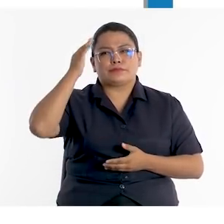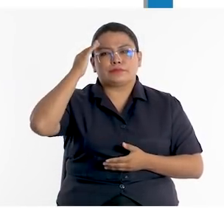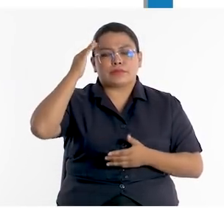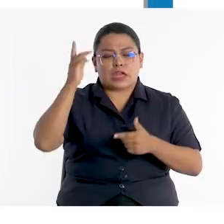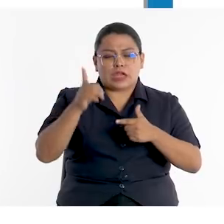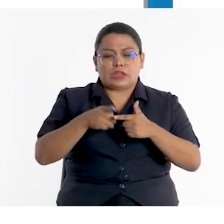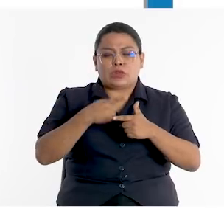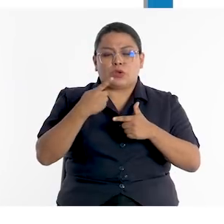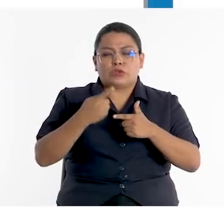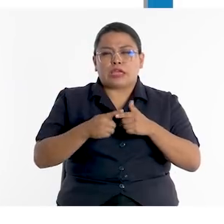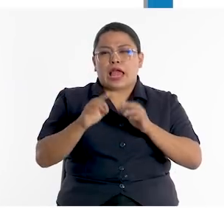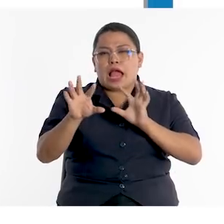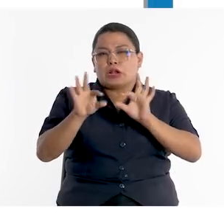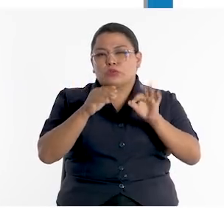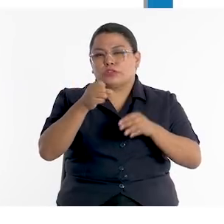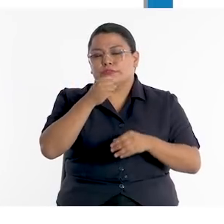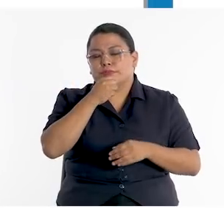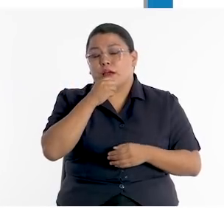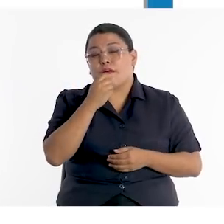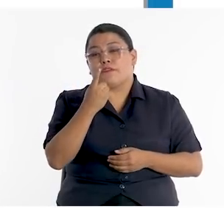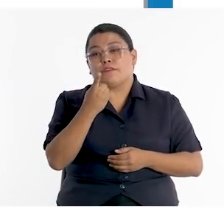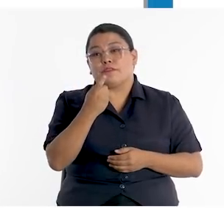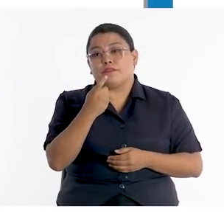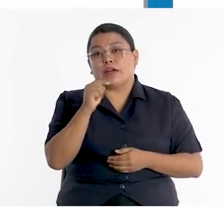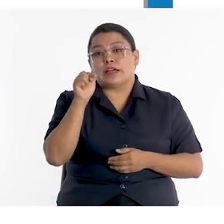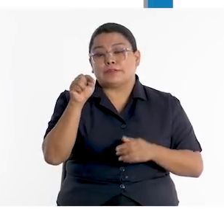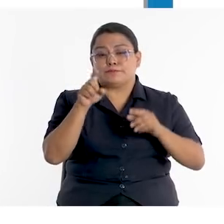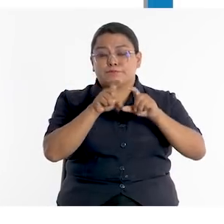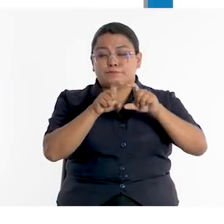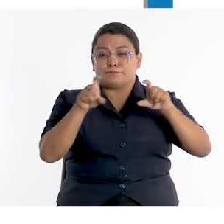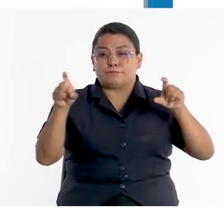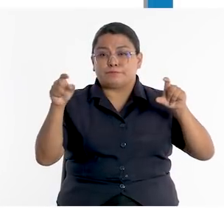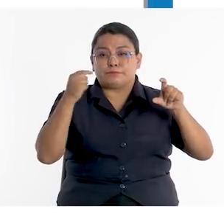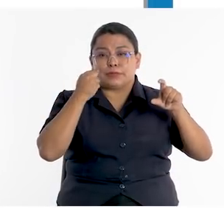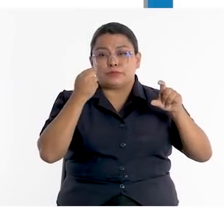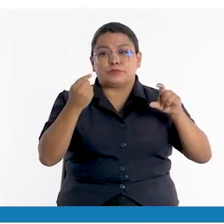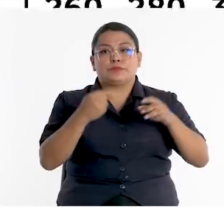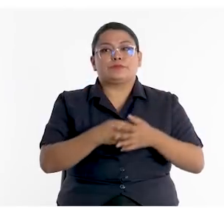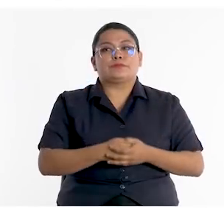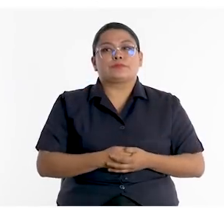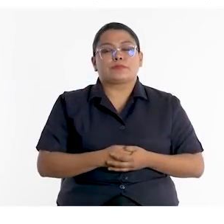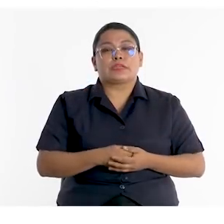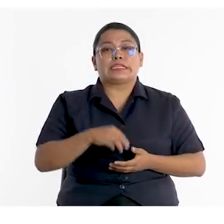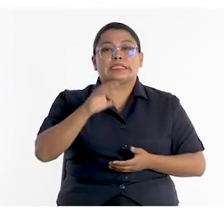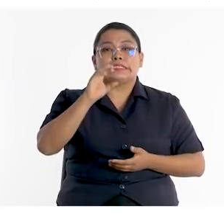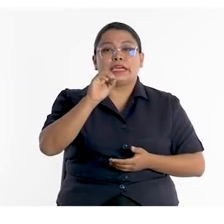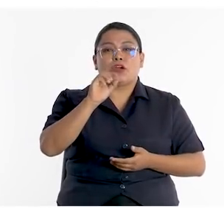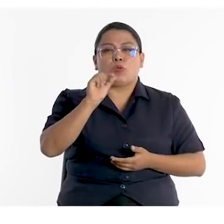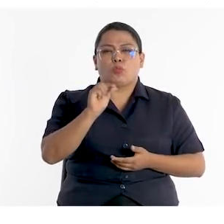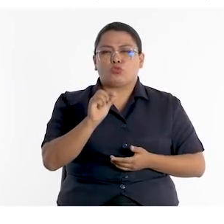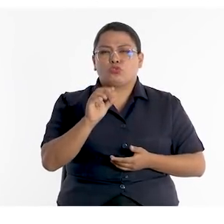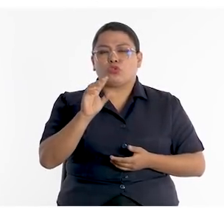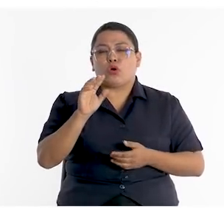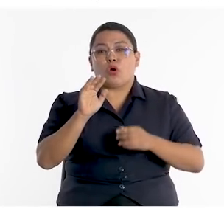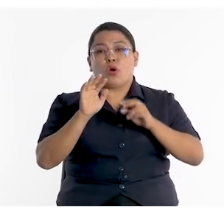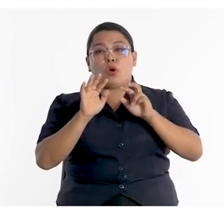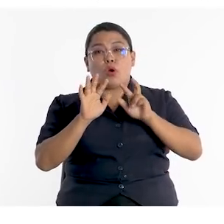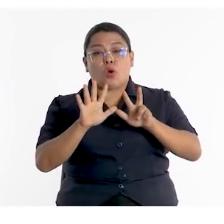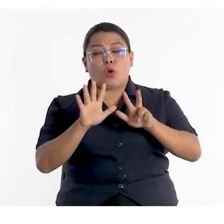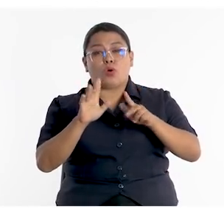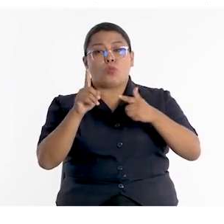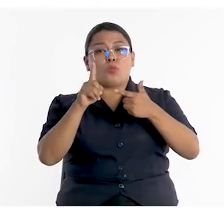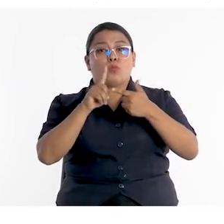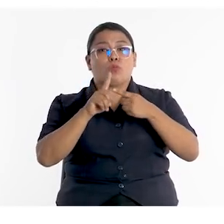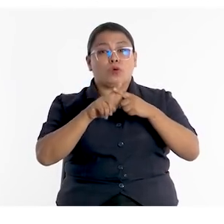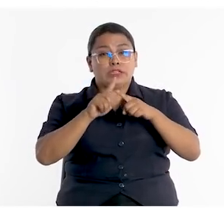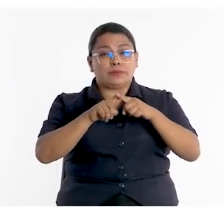Calculemos entonces algunos de los datos que faltan en estas rectas. El 0.8 lo multiplicamos